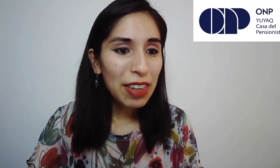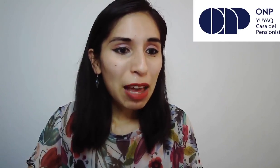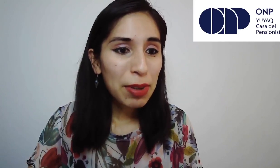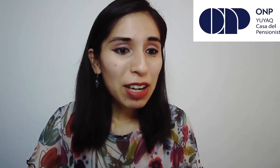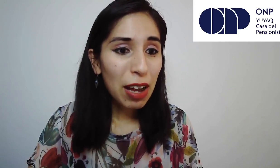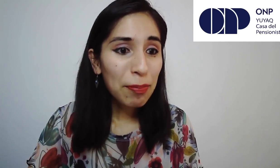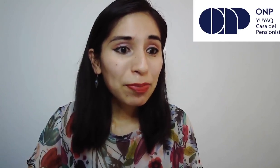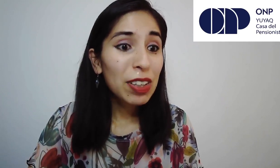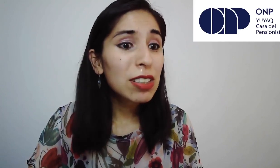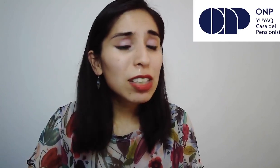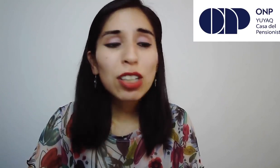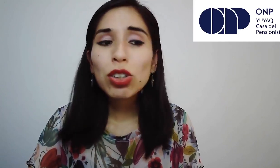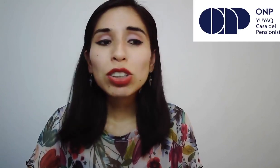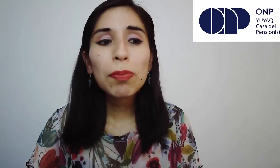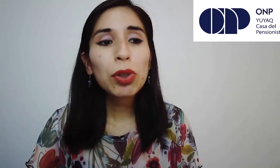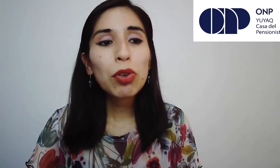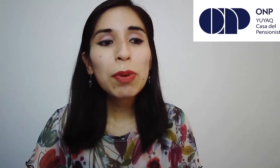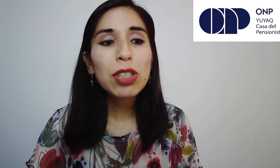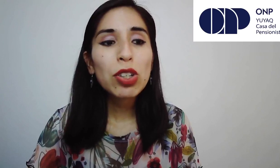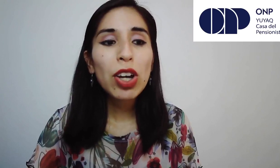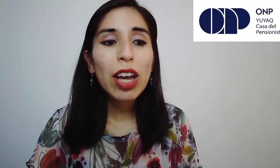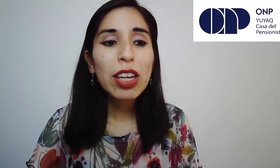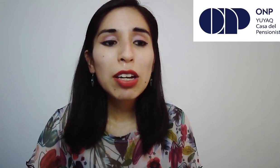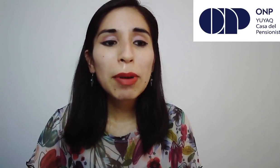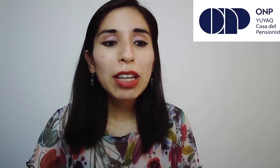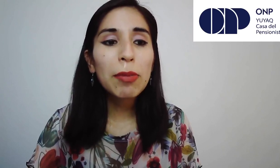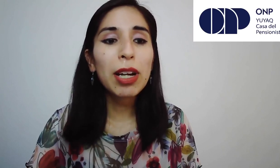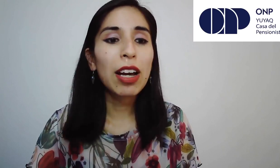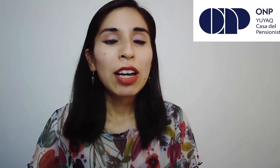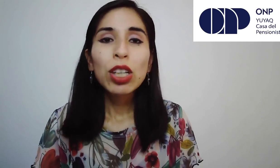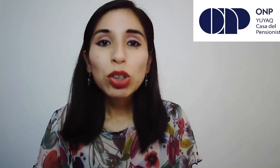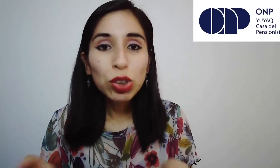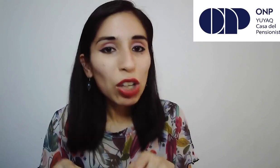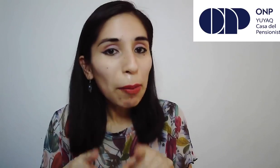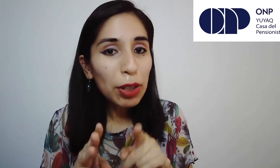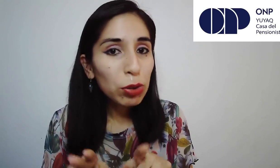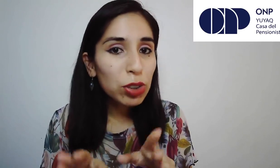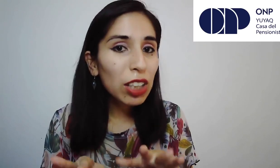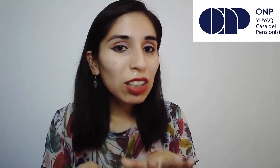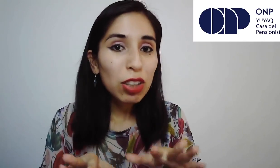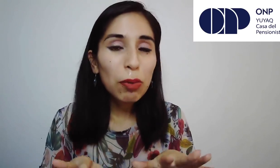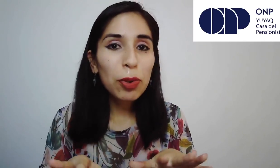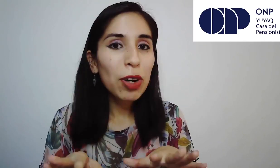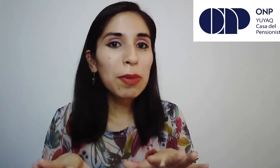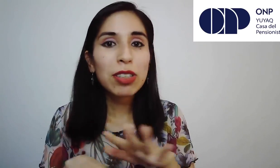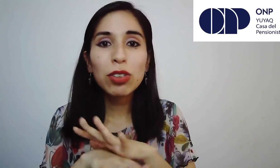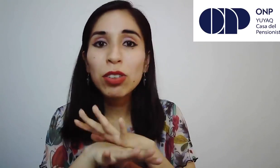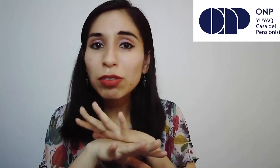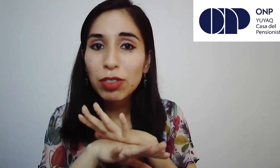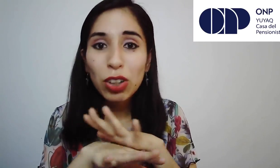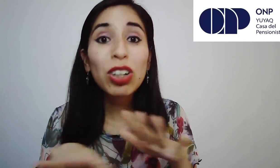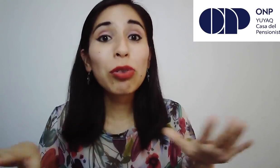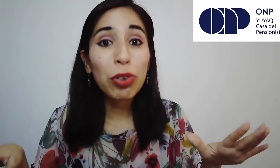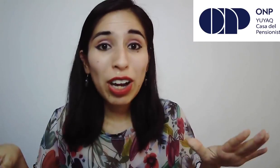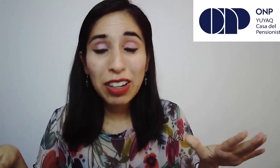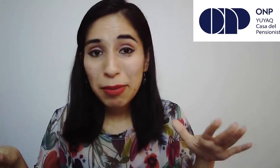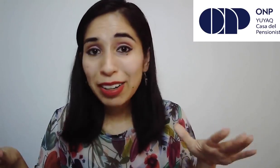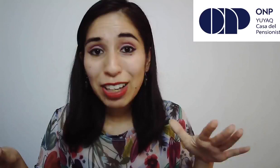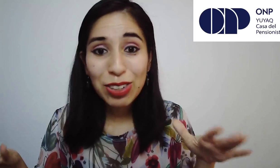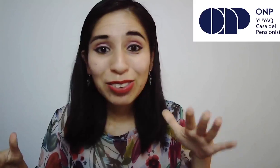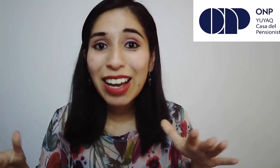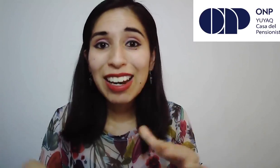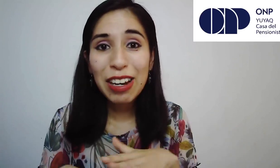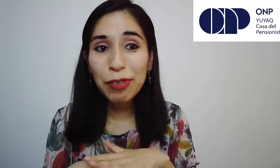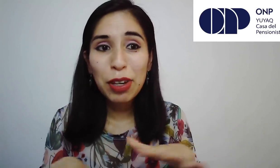ima dávila si no se preocupe señora irma dávila no solamente usted ha tenido el problema sino creo que fue a